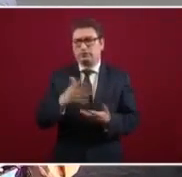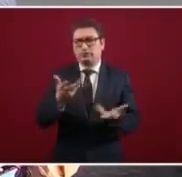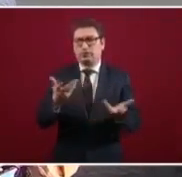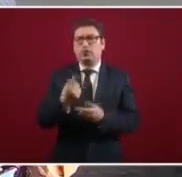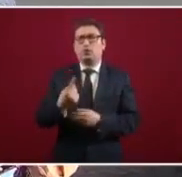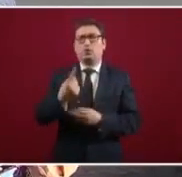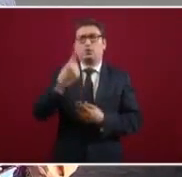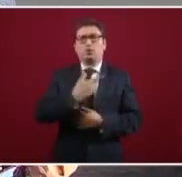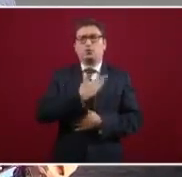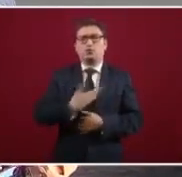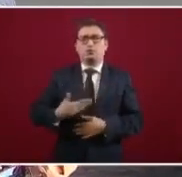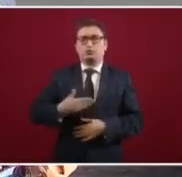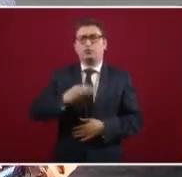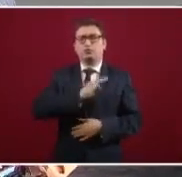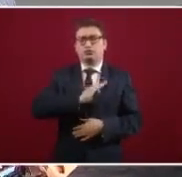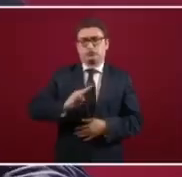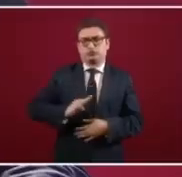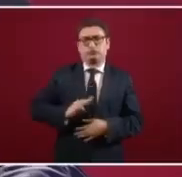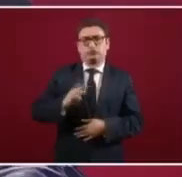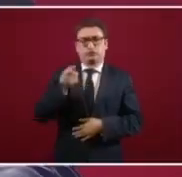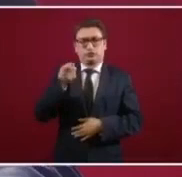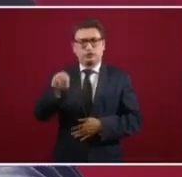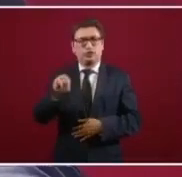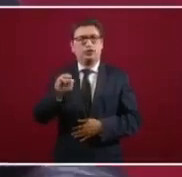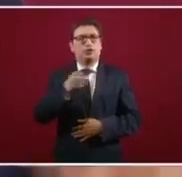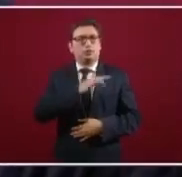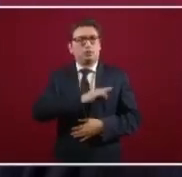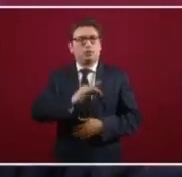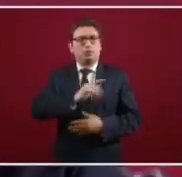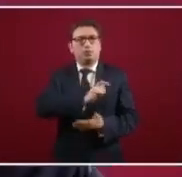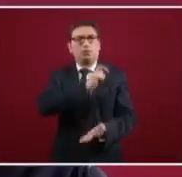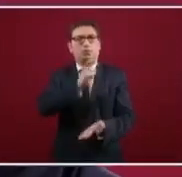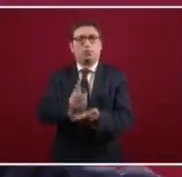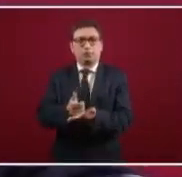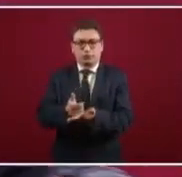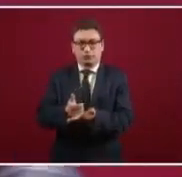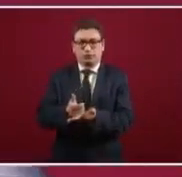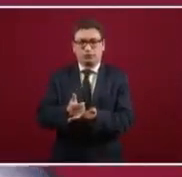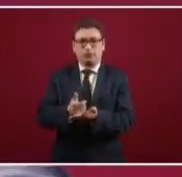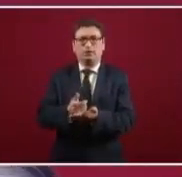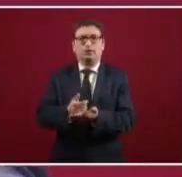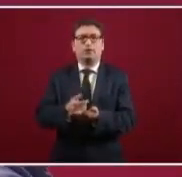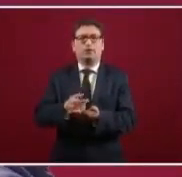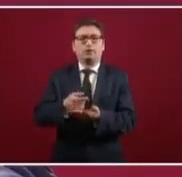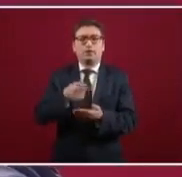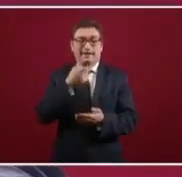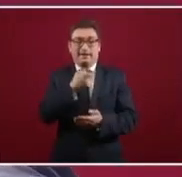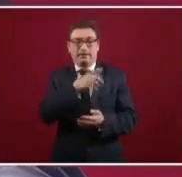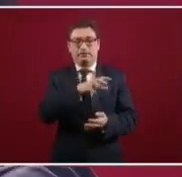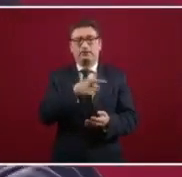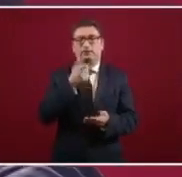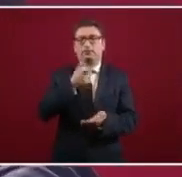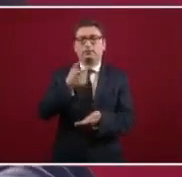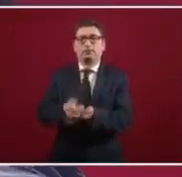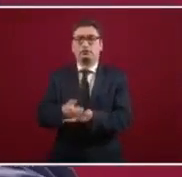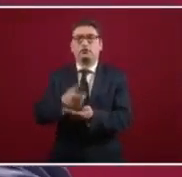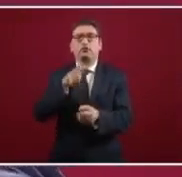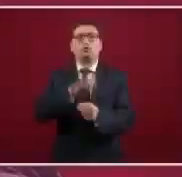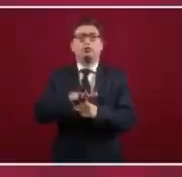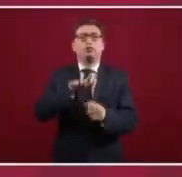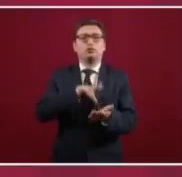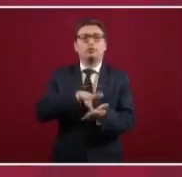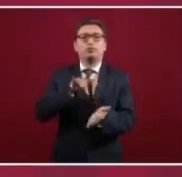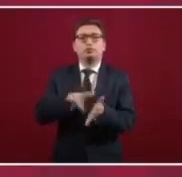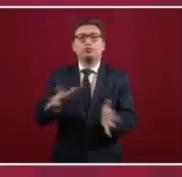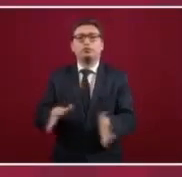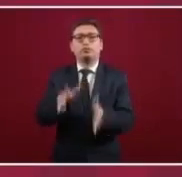un presidente municipal ha pagado con cargo a este recurso el patrocinio